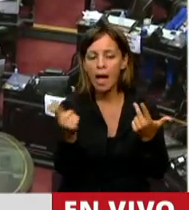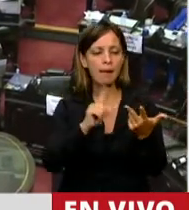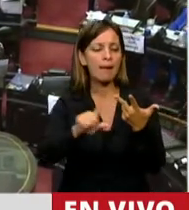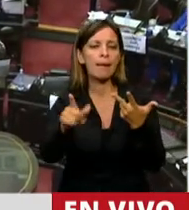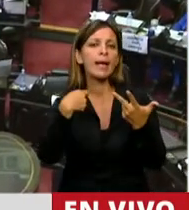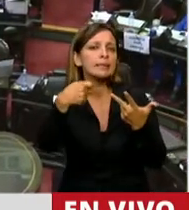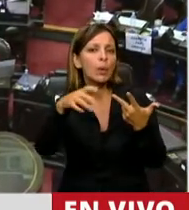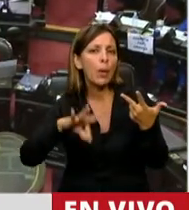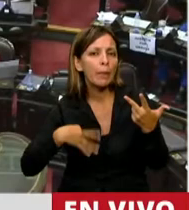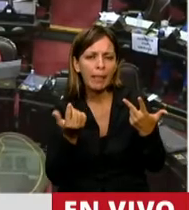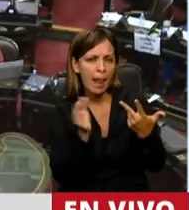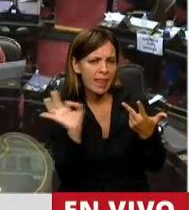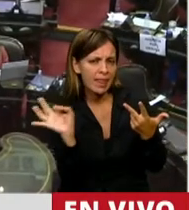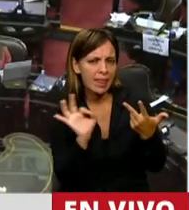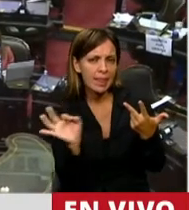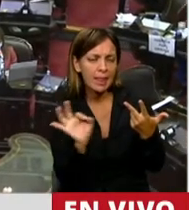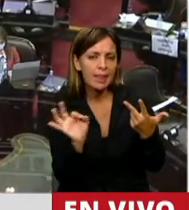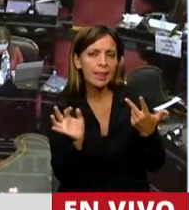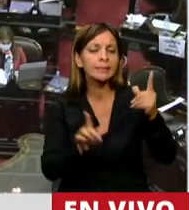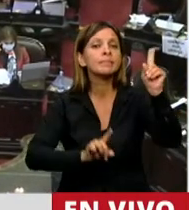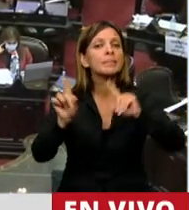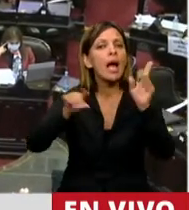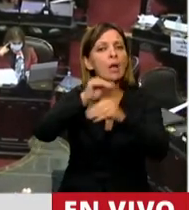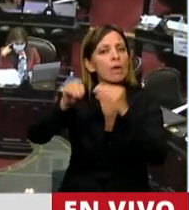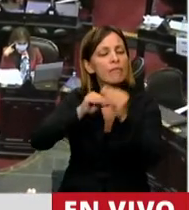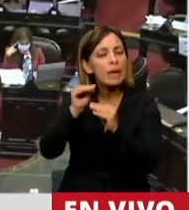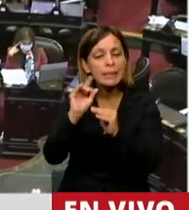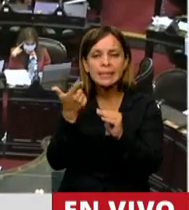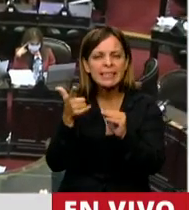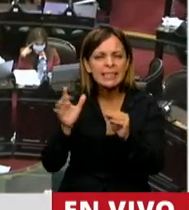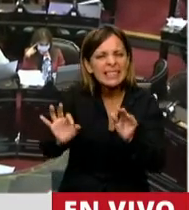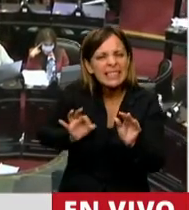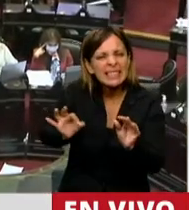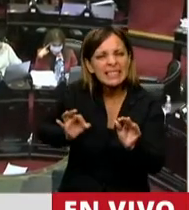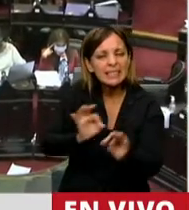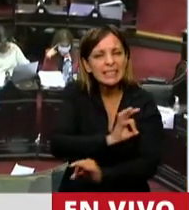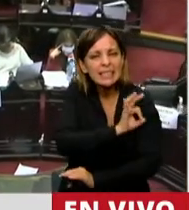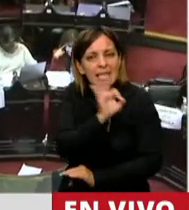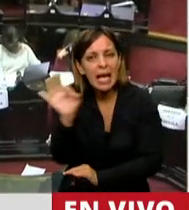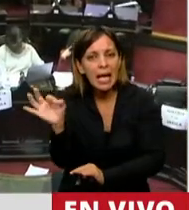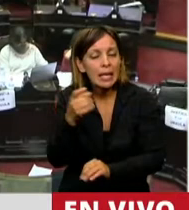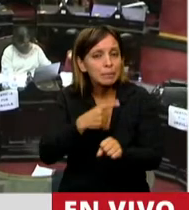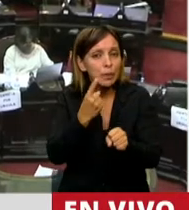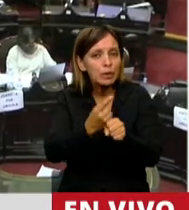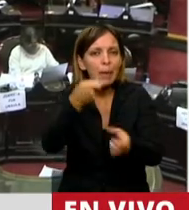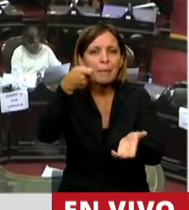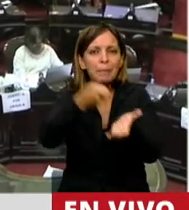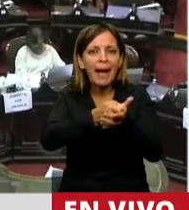un seguro de vida. Hubo familias que no tuvieron por años para poner una lápida arriba de la